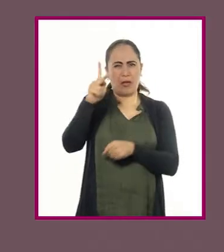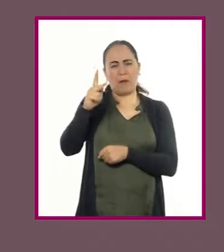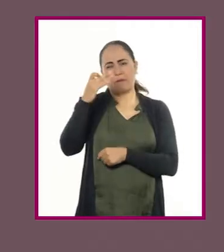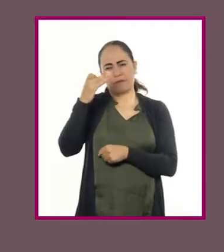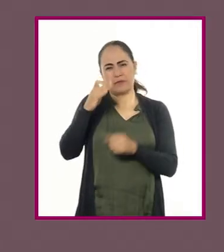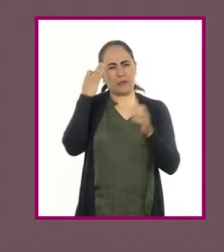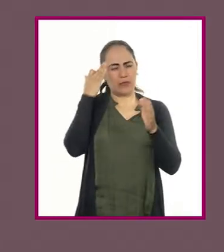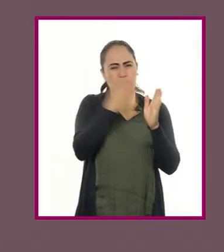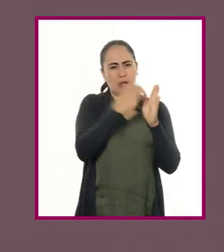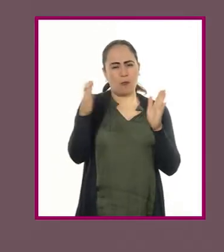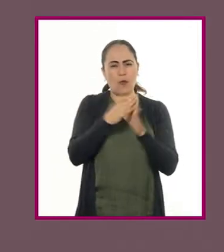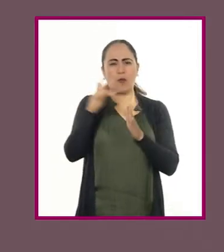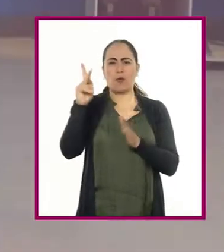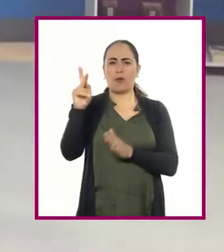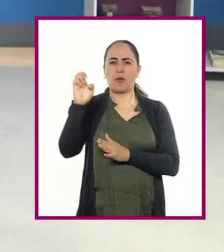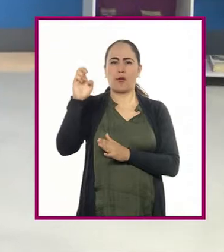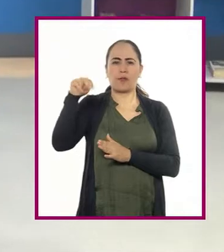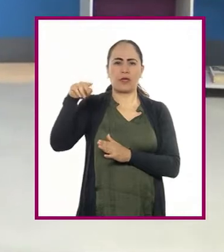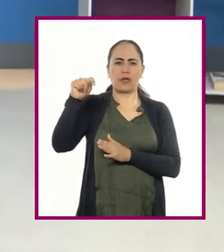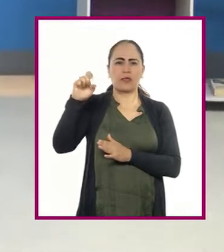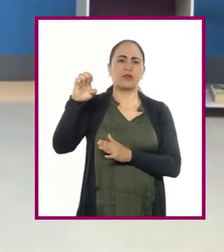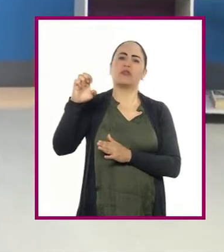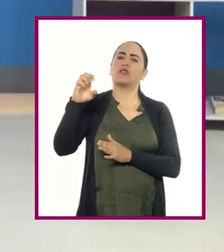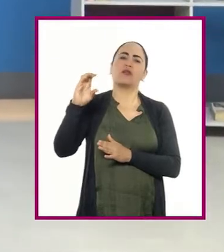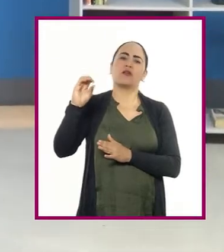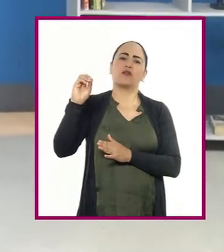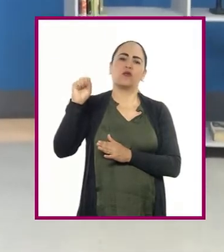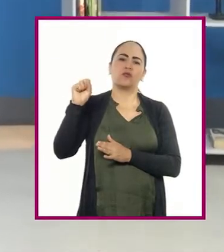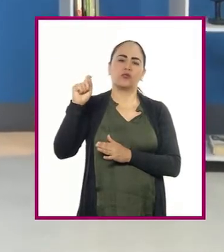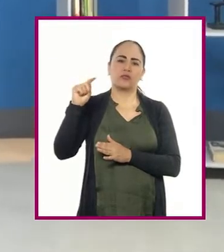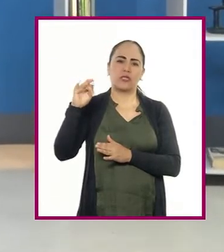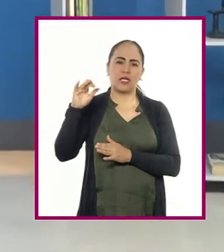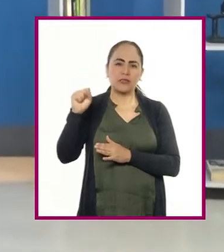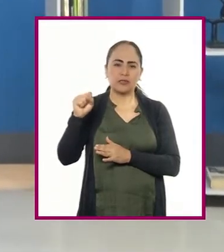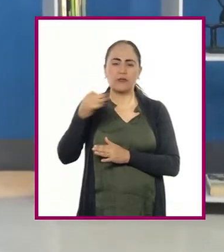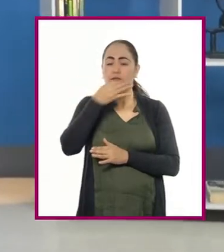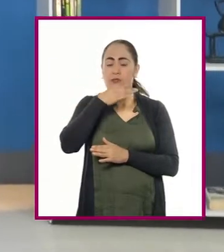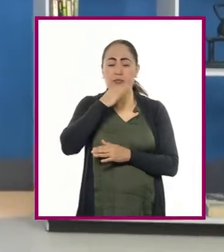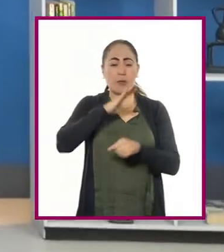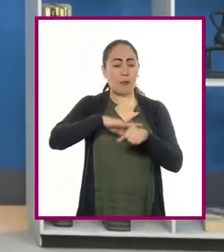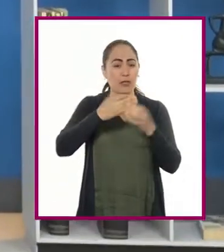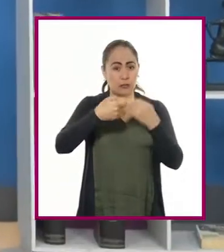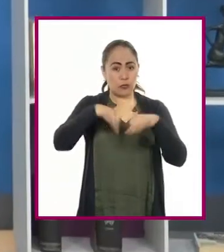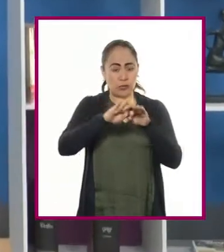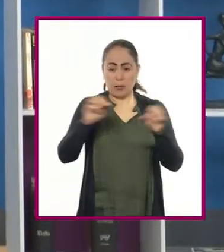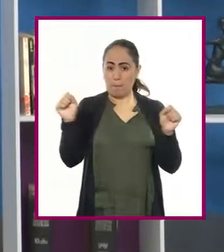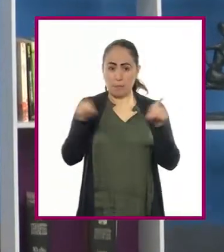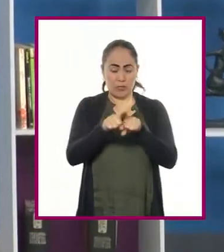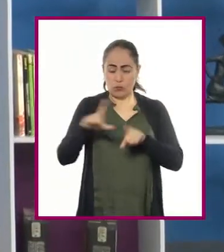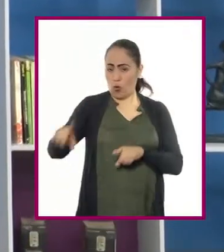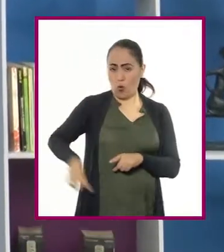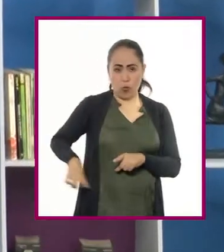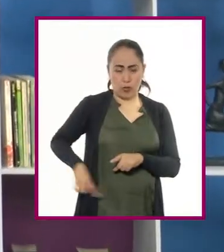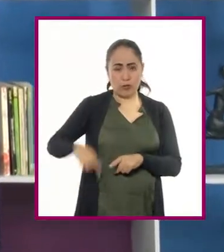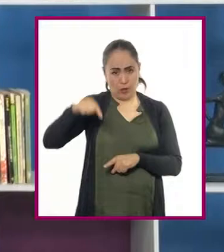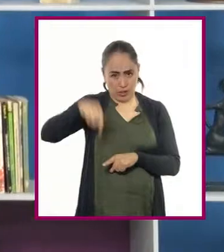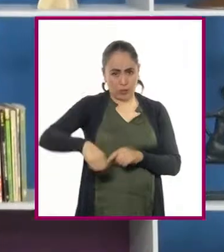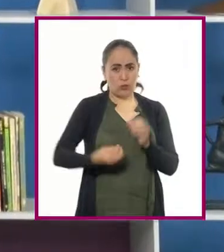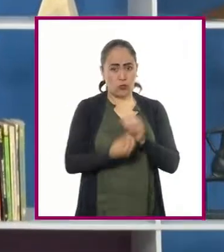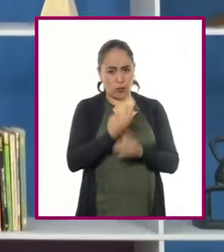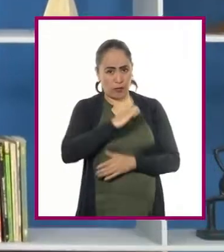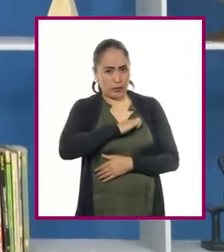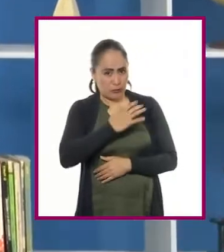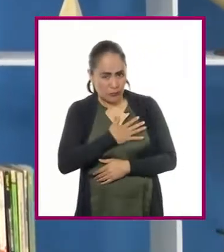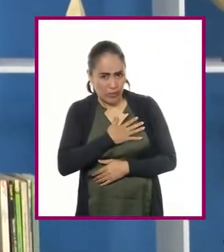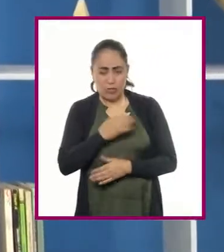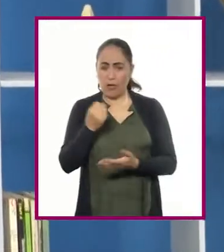de las fiestas más importantes del calendario cristiano, por lo que el gobierno de la Nueva España invertía una gran cantidad